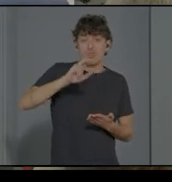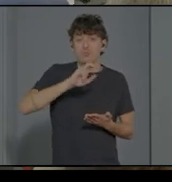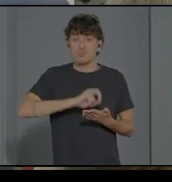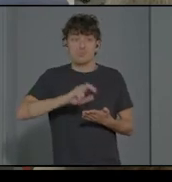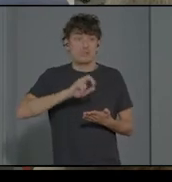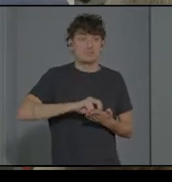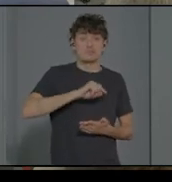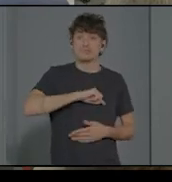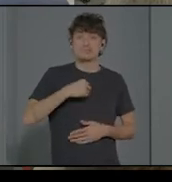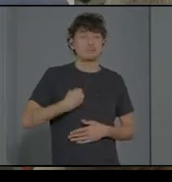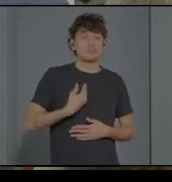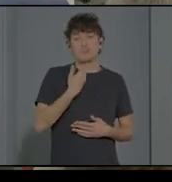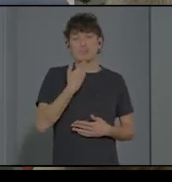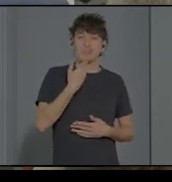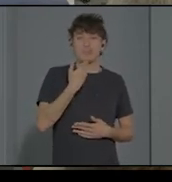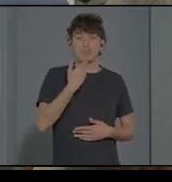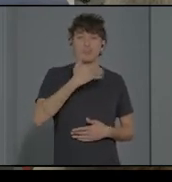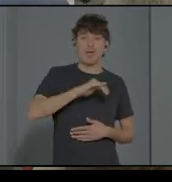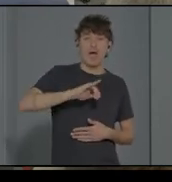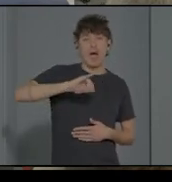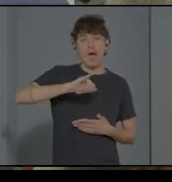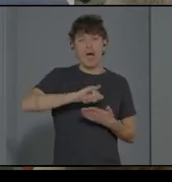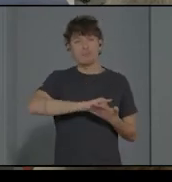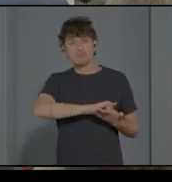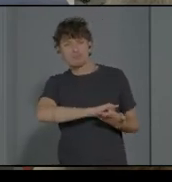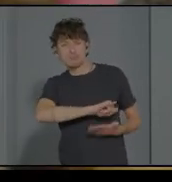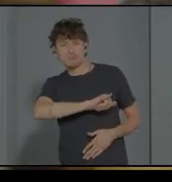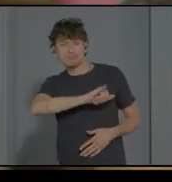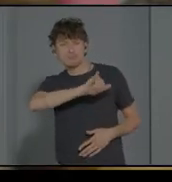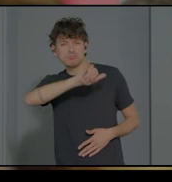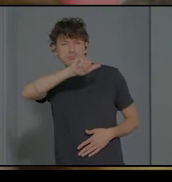cuando despega o cuando el tren empieza a moverse.